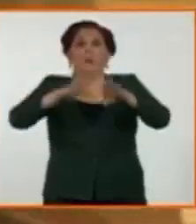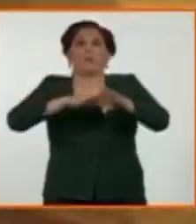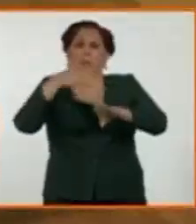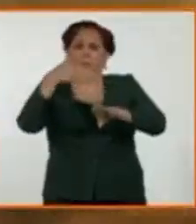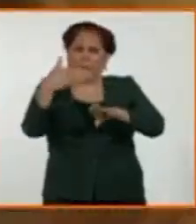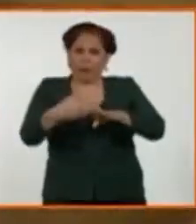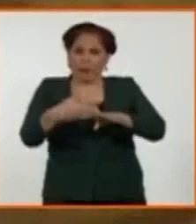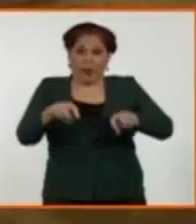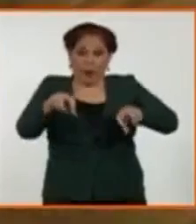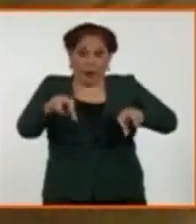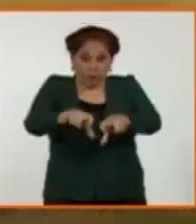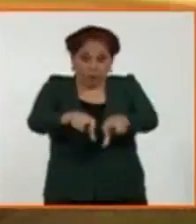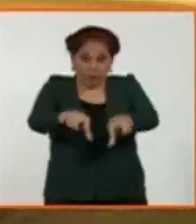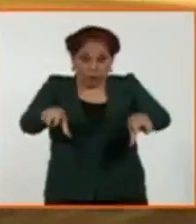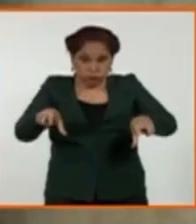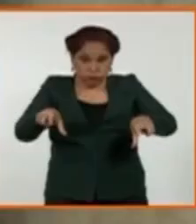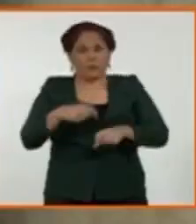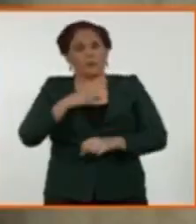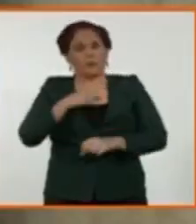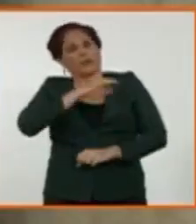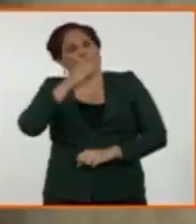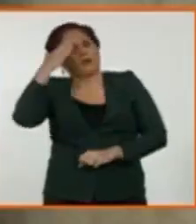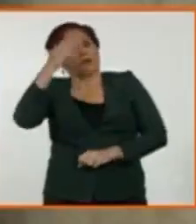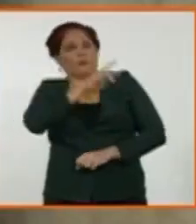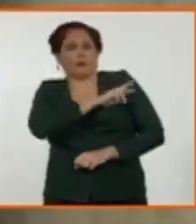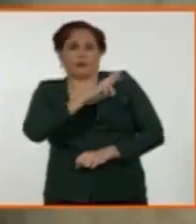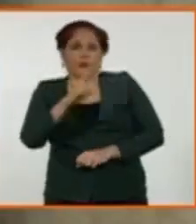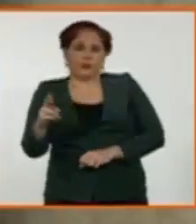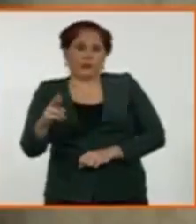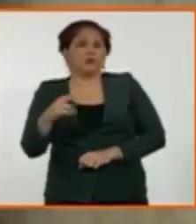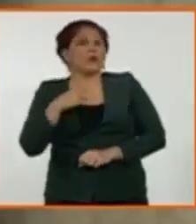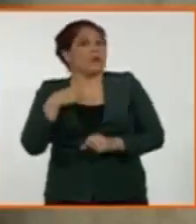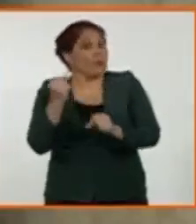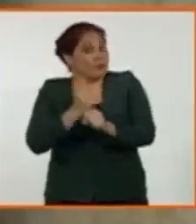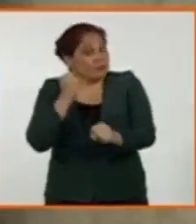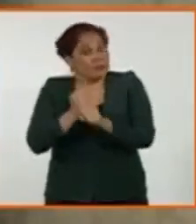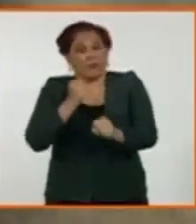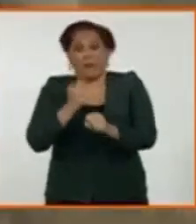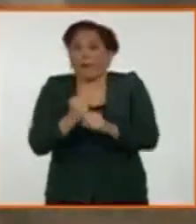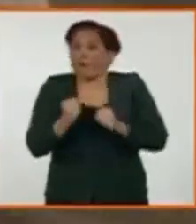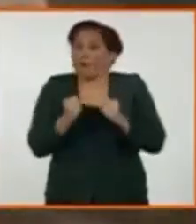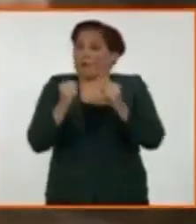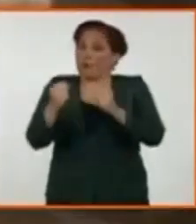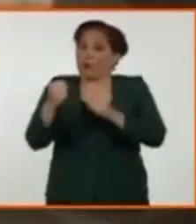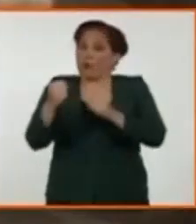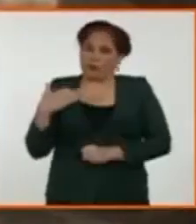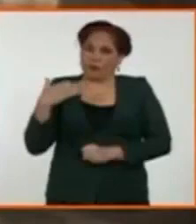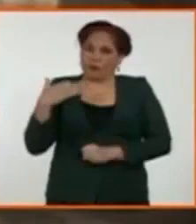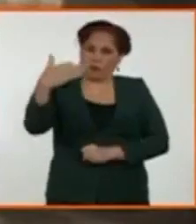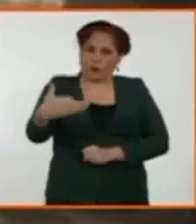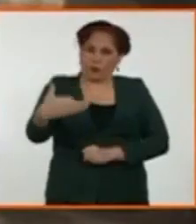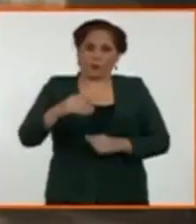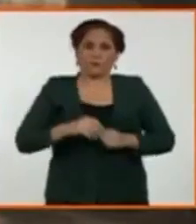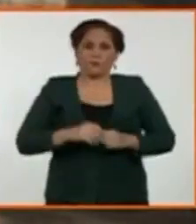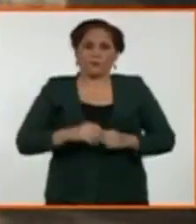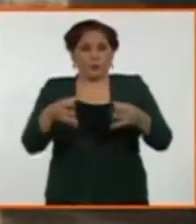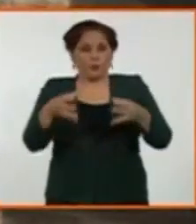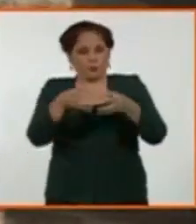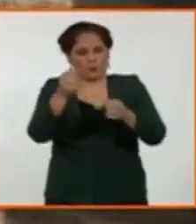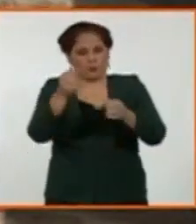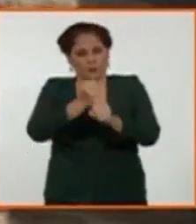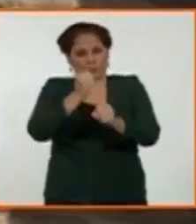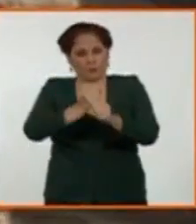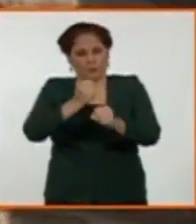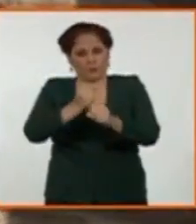sobre todo agradecida cuenta y le pondrás ganas y corazón a la vida que tiene por delante el camarógrafo gosat unión y richard ruiz